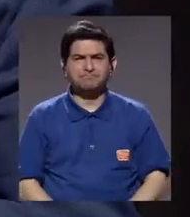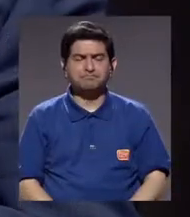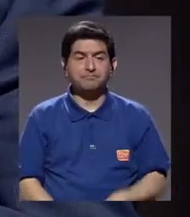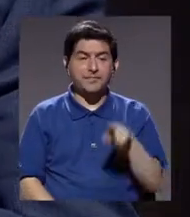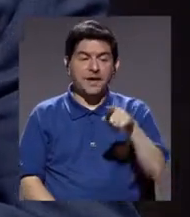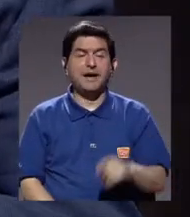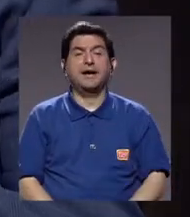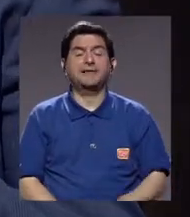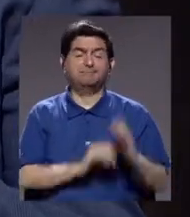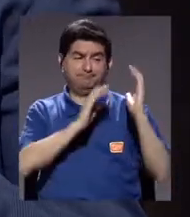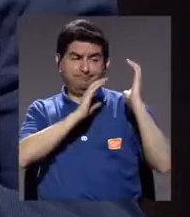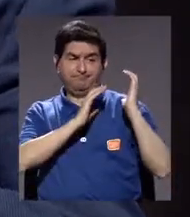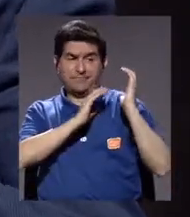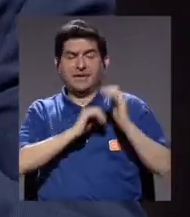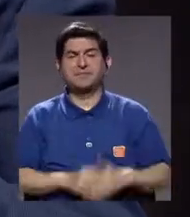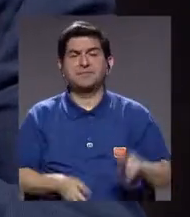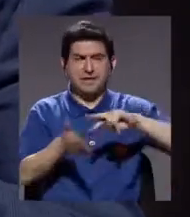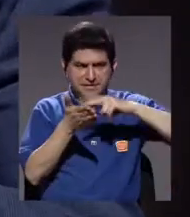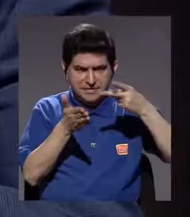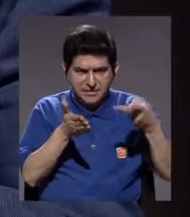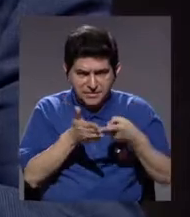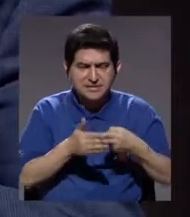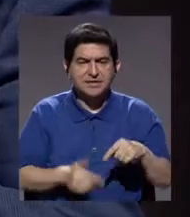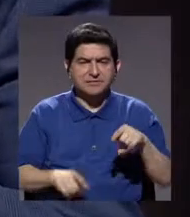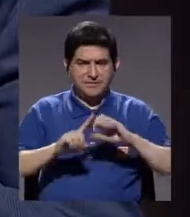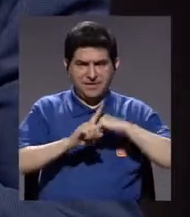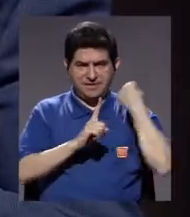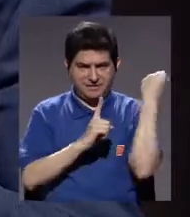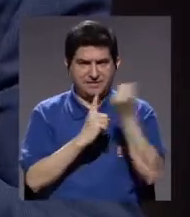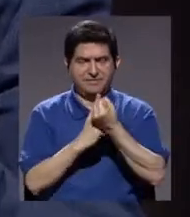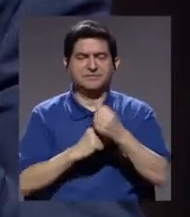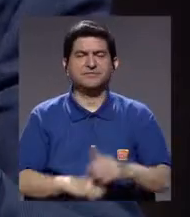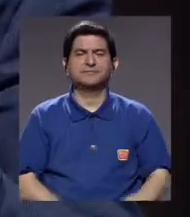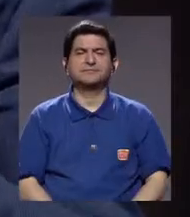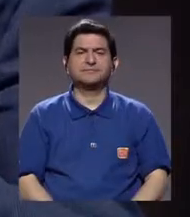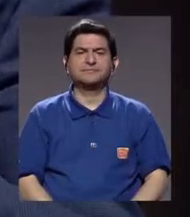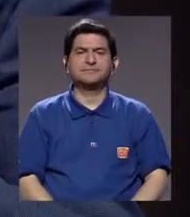el peso de esta, en realidad, situación, porque